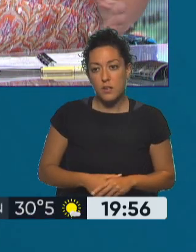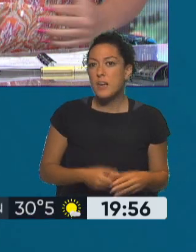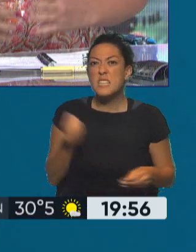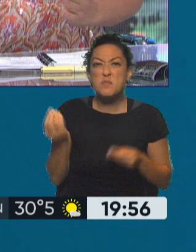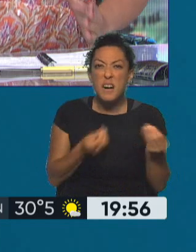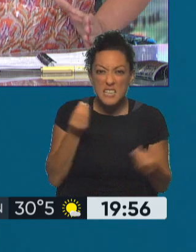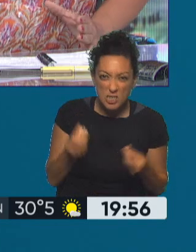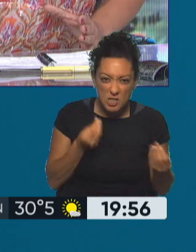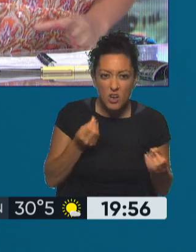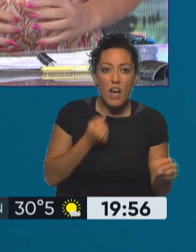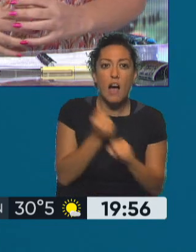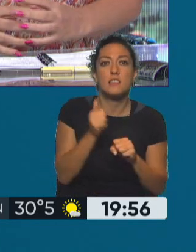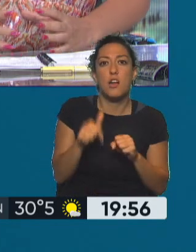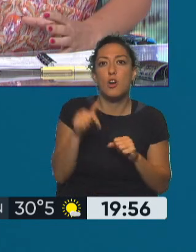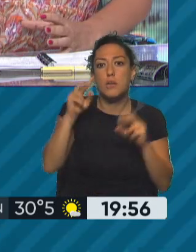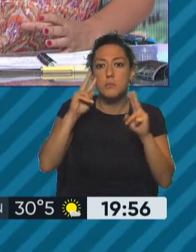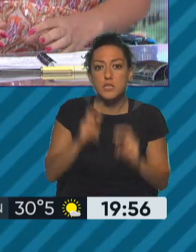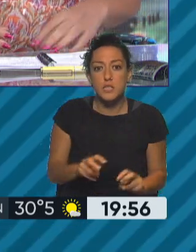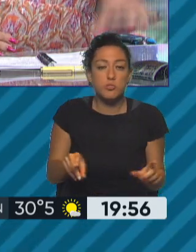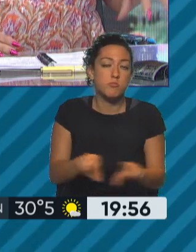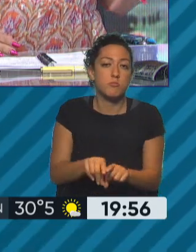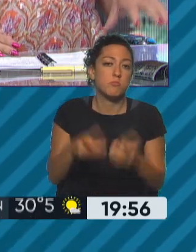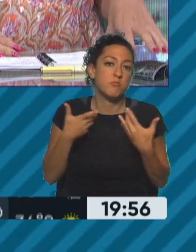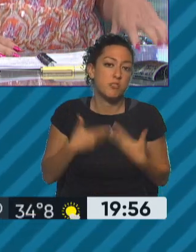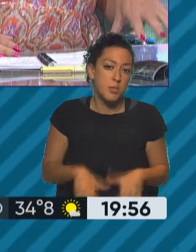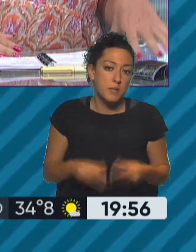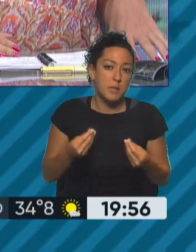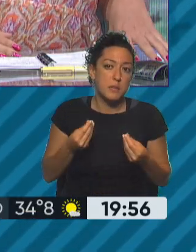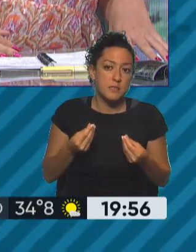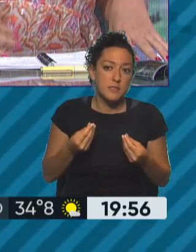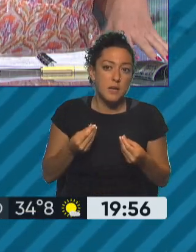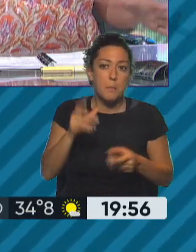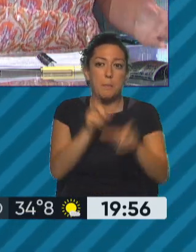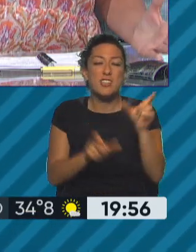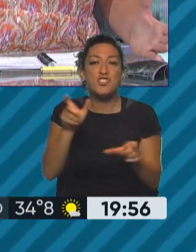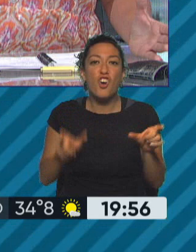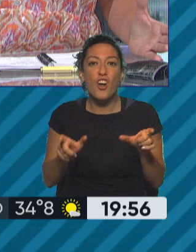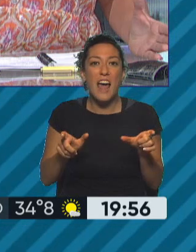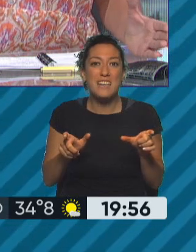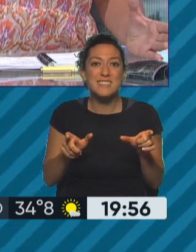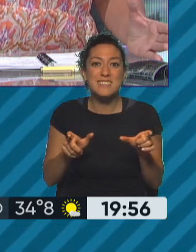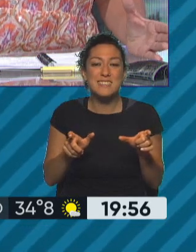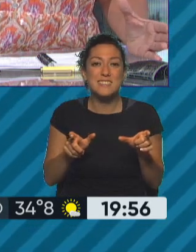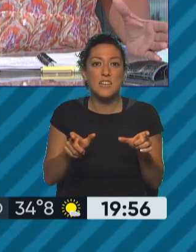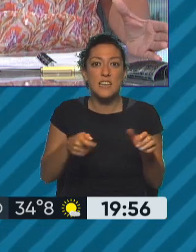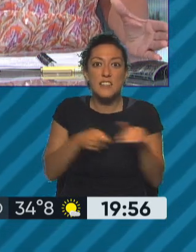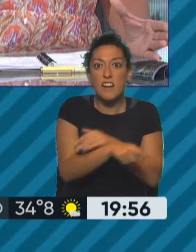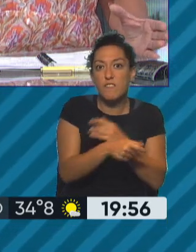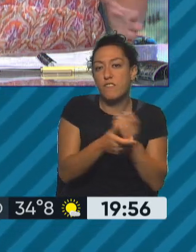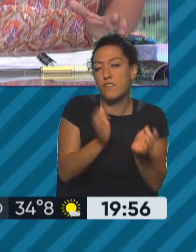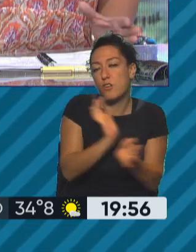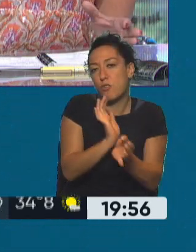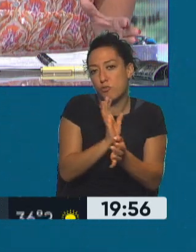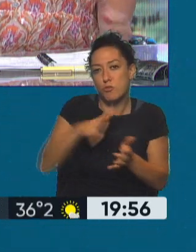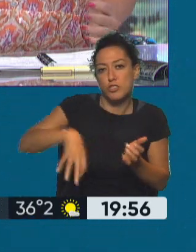qué es lo que al menos hasta ahora se investiga Bueno lo que suele pasar en estos casos son traficantes de seres humanos que los llevan en estas embarcaciones muy precarias